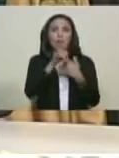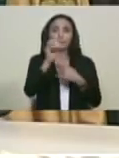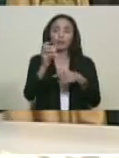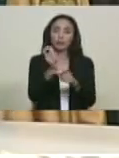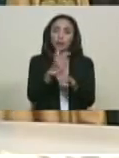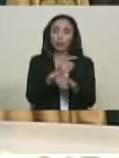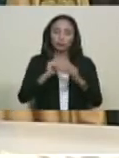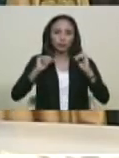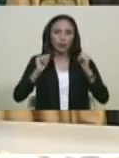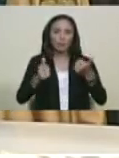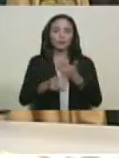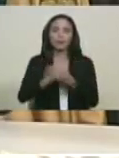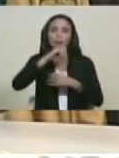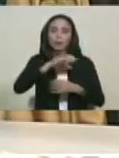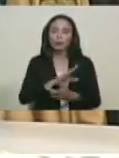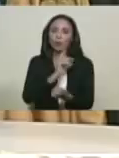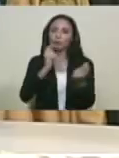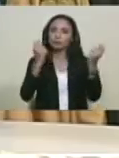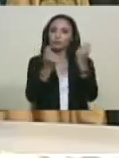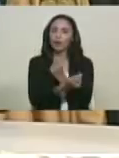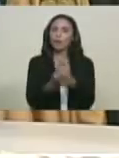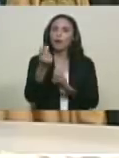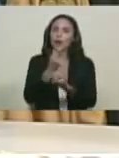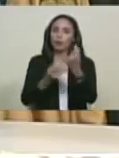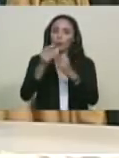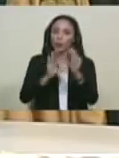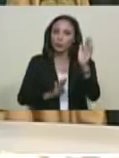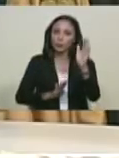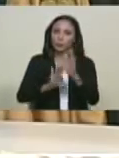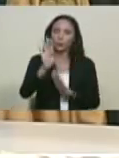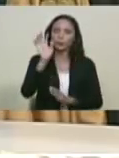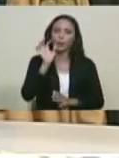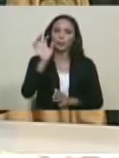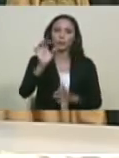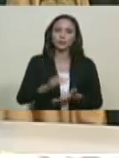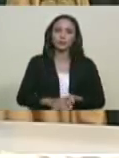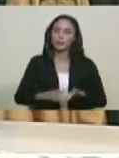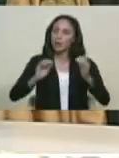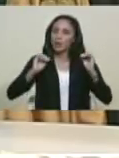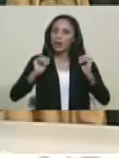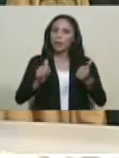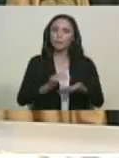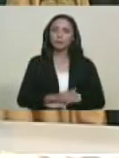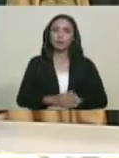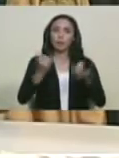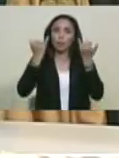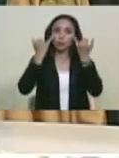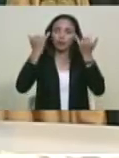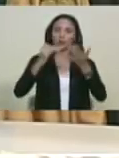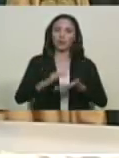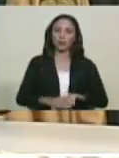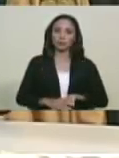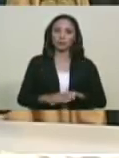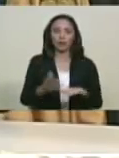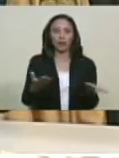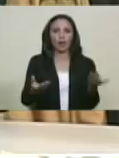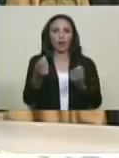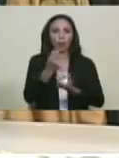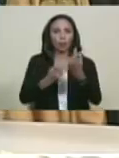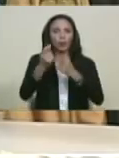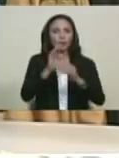nueva historia en la economía productiva del país arranca una nueva economía del país